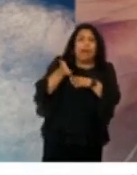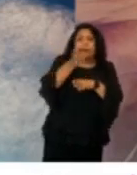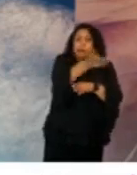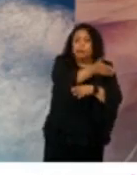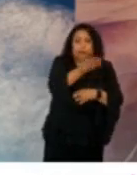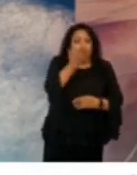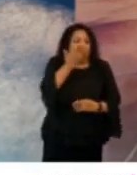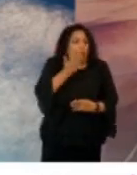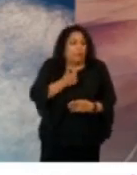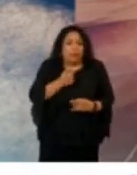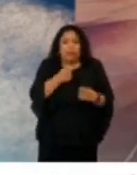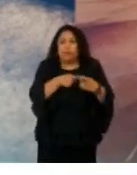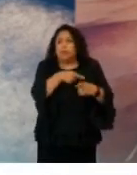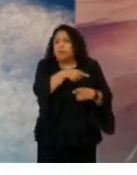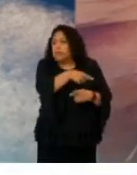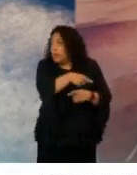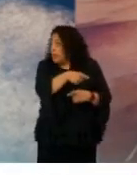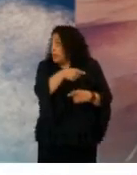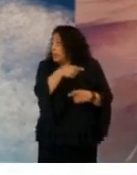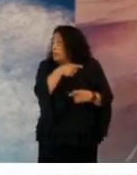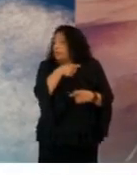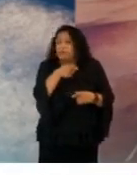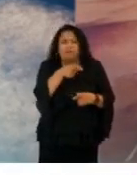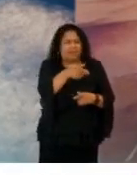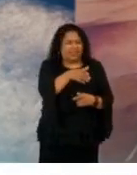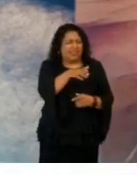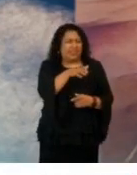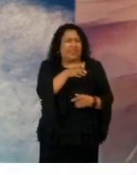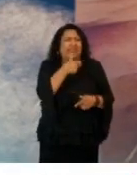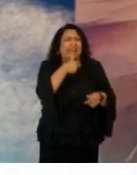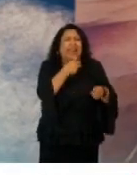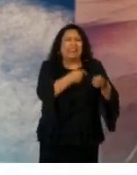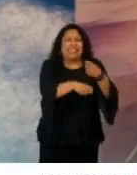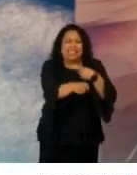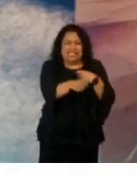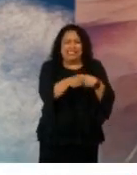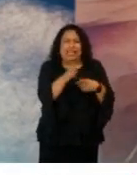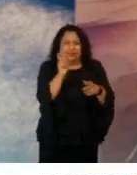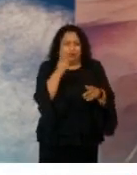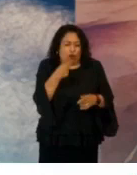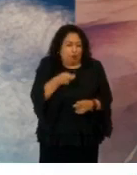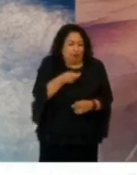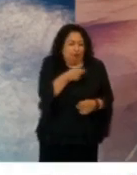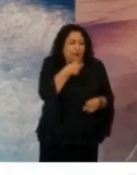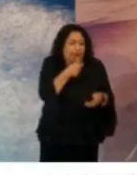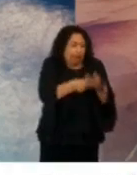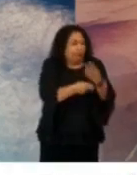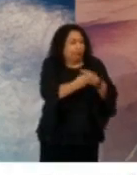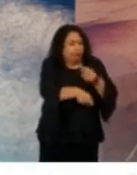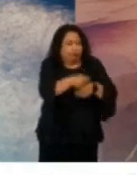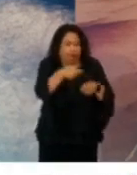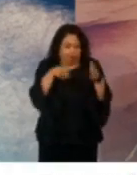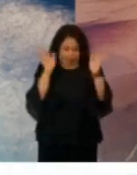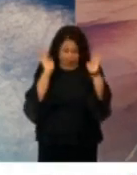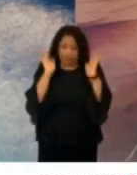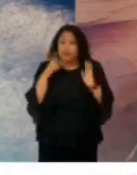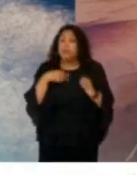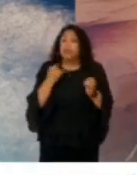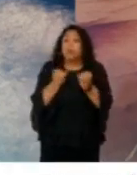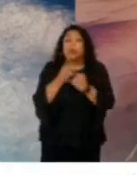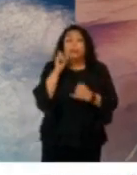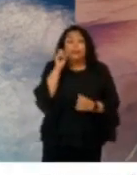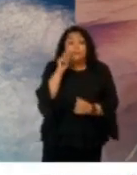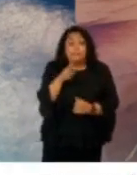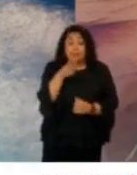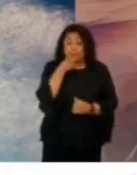a su disposición los cartistas que se llamaban así porque mandaban cartas, ¿no? Entre otras cosas. Y también